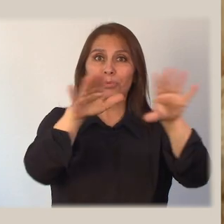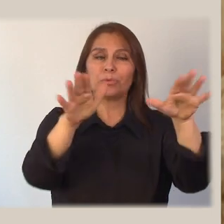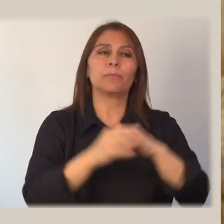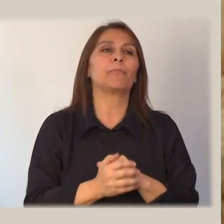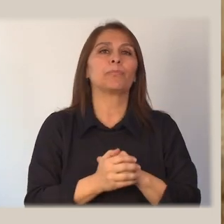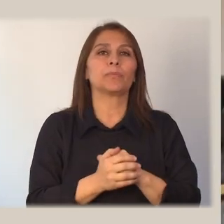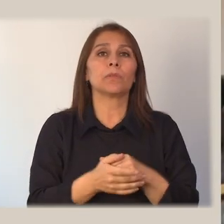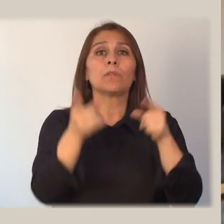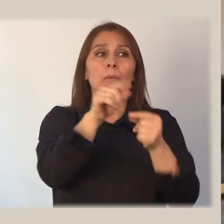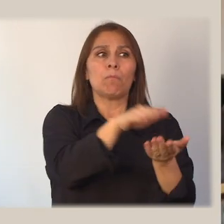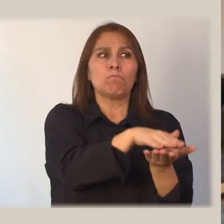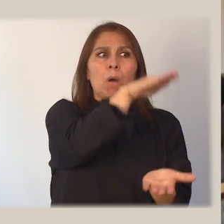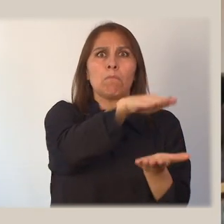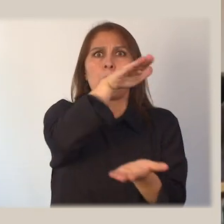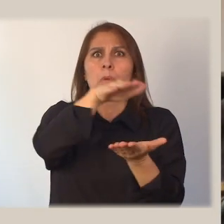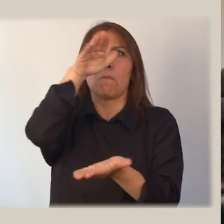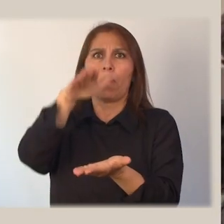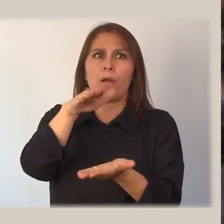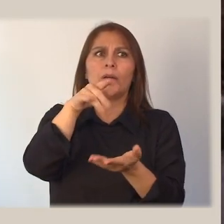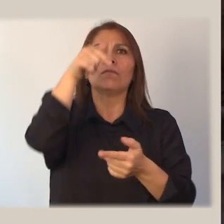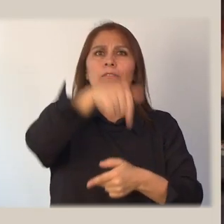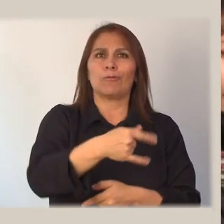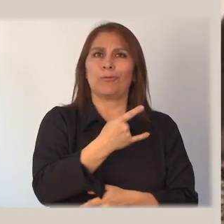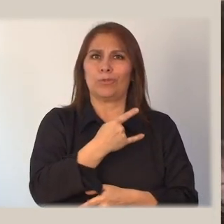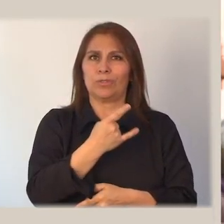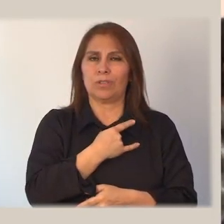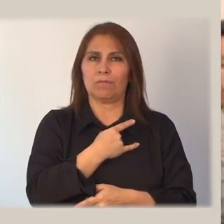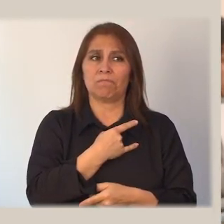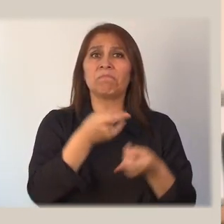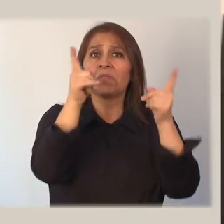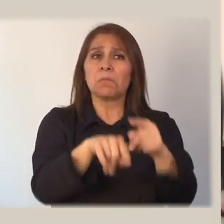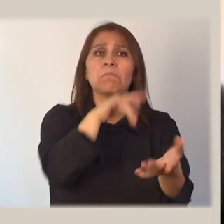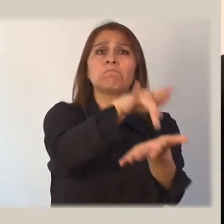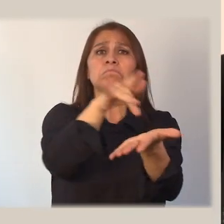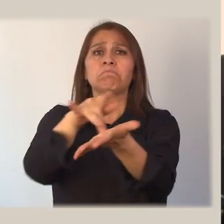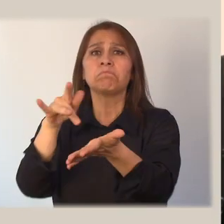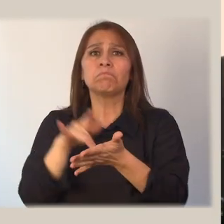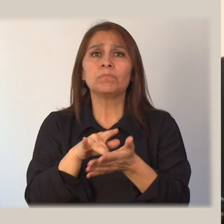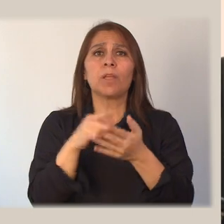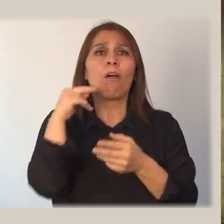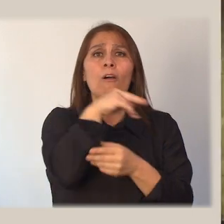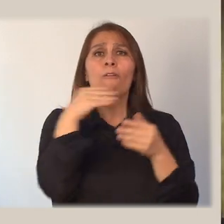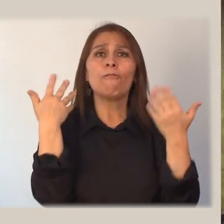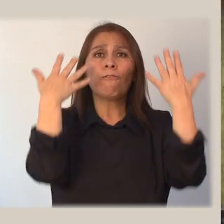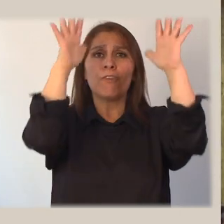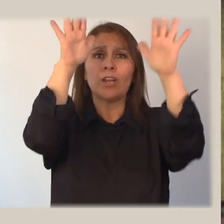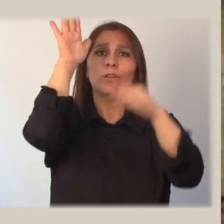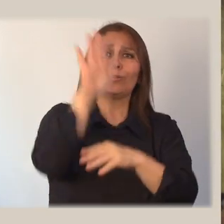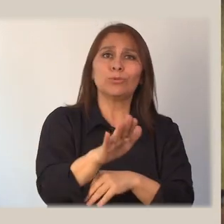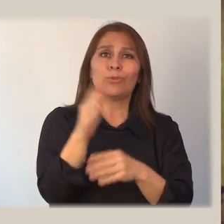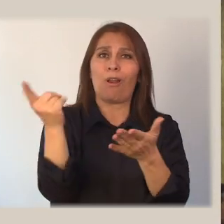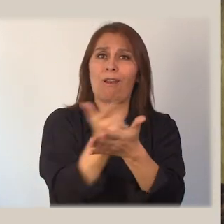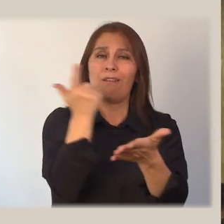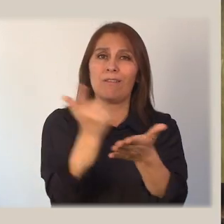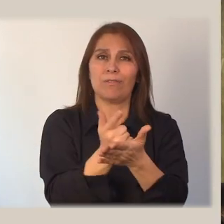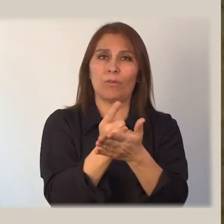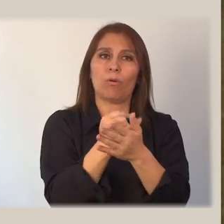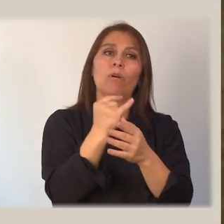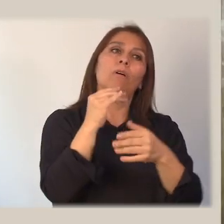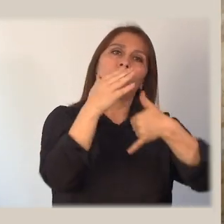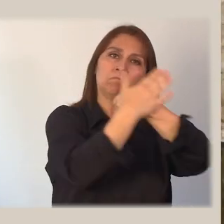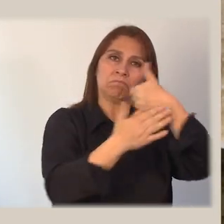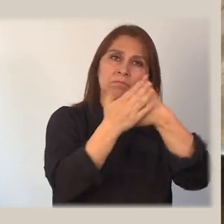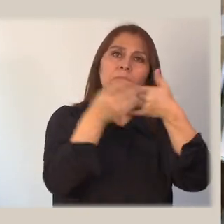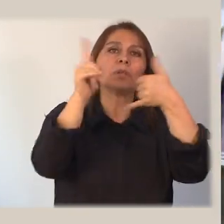8 revistas científicas. En circulación y divulgación, se actualizó el repositorio institucional, se aumentó la participación en ferias del